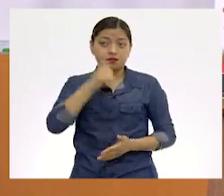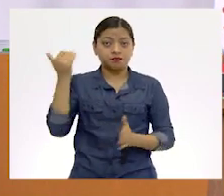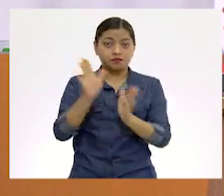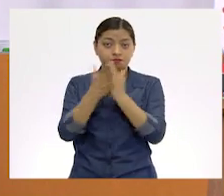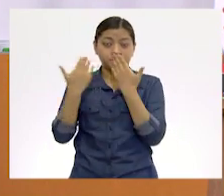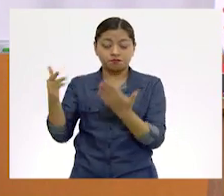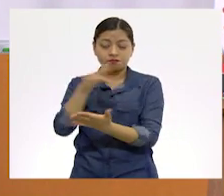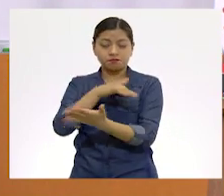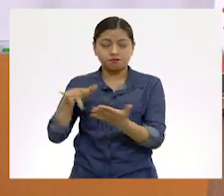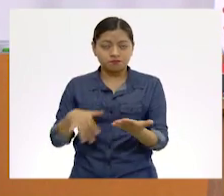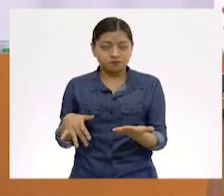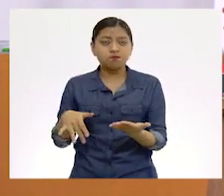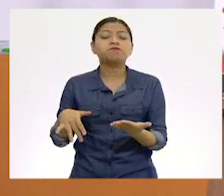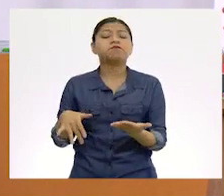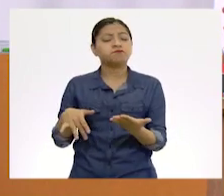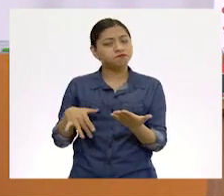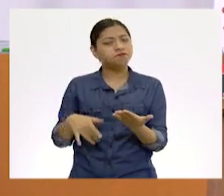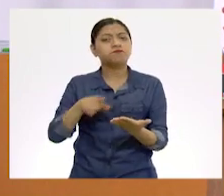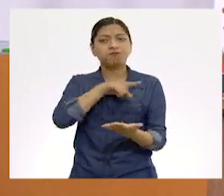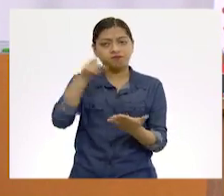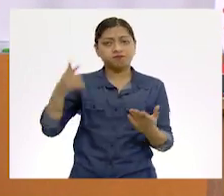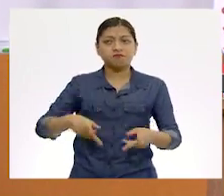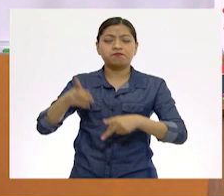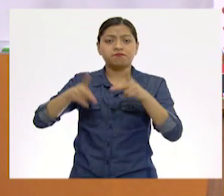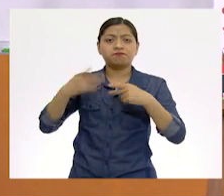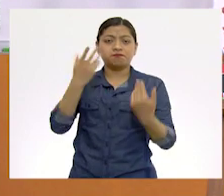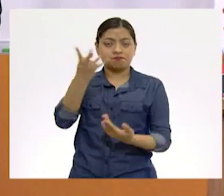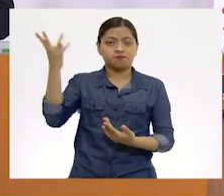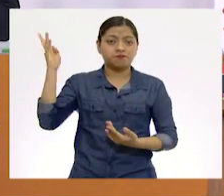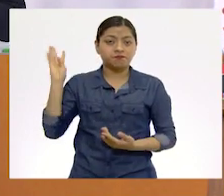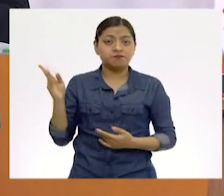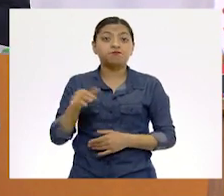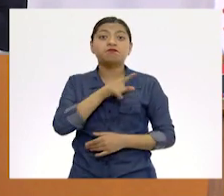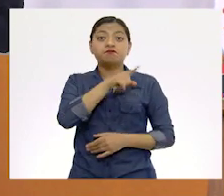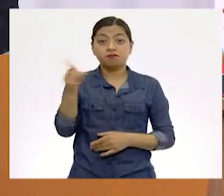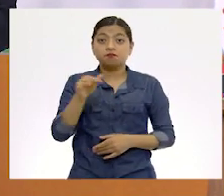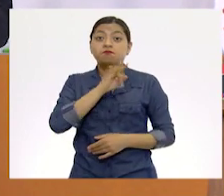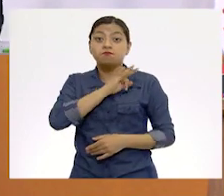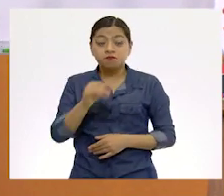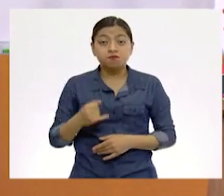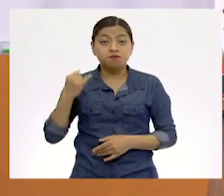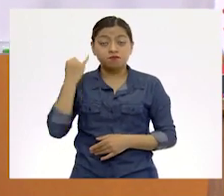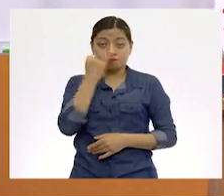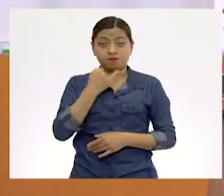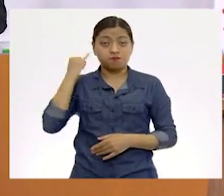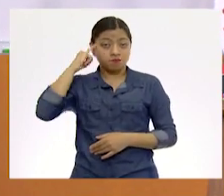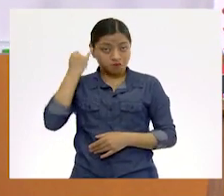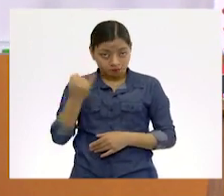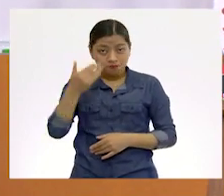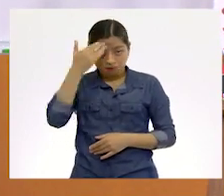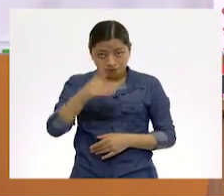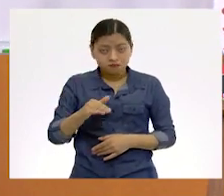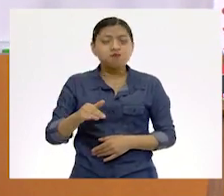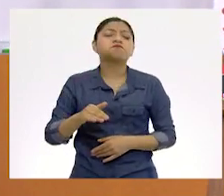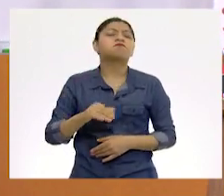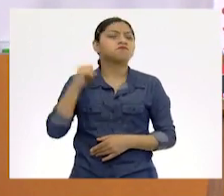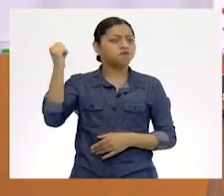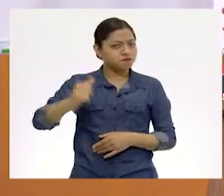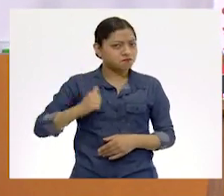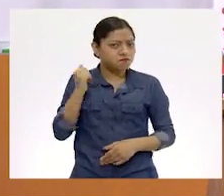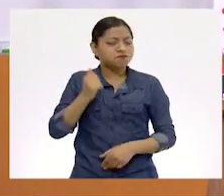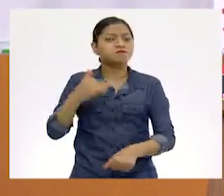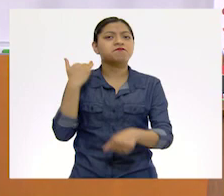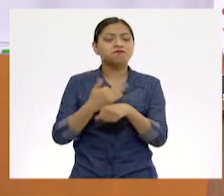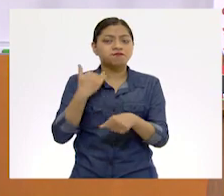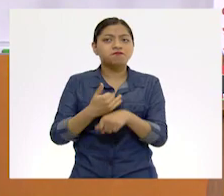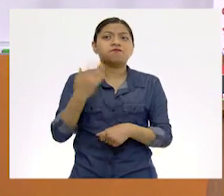libros, comenten el tema de hoy con su familia. Si además tienen la fortuna de hablar una lengua indígena, también aprovechen este momento para